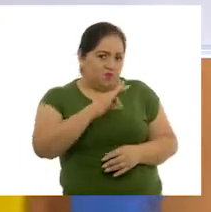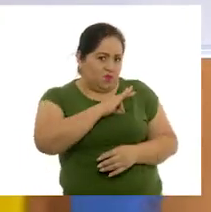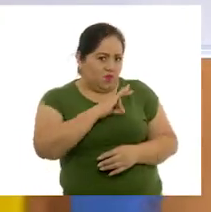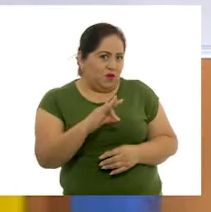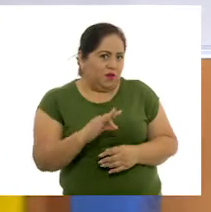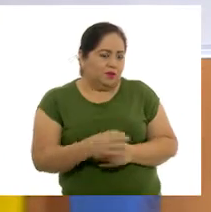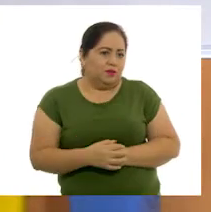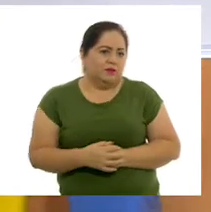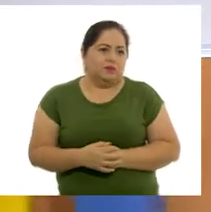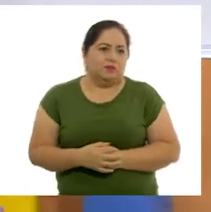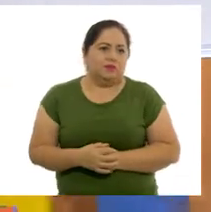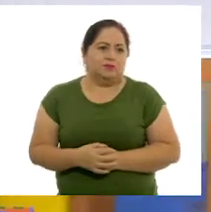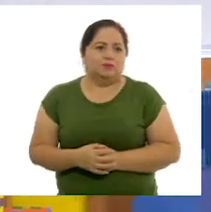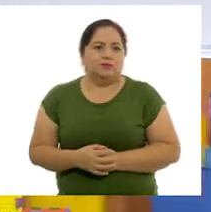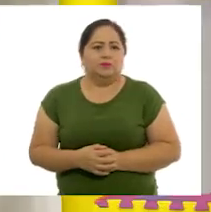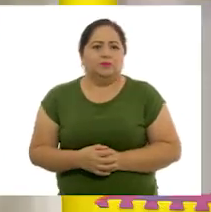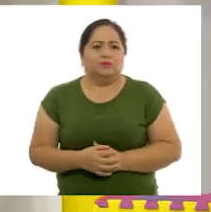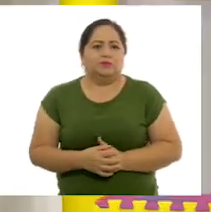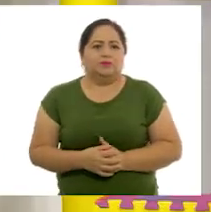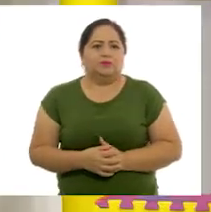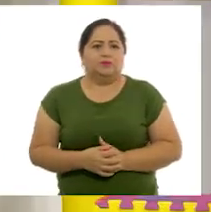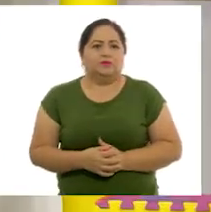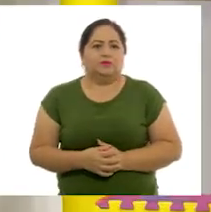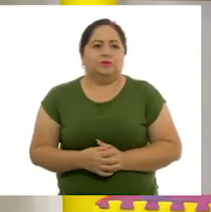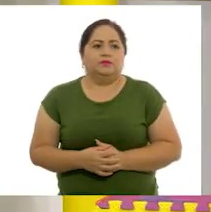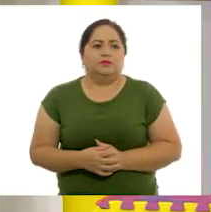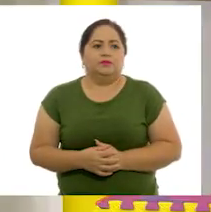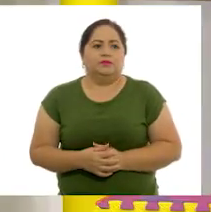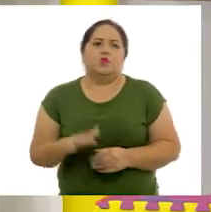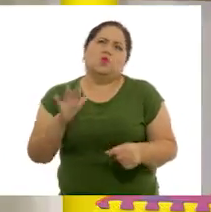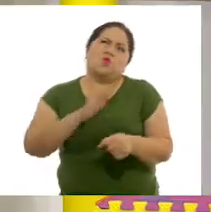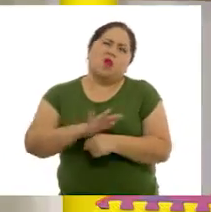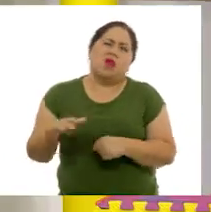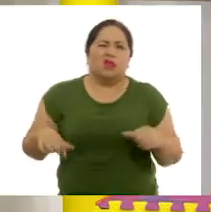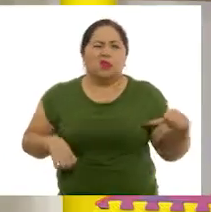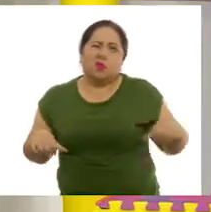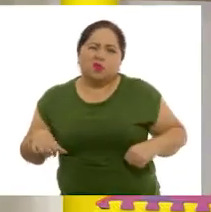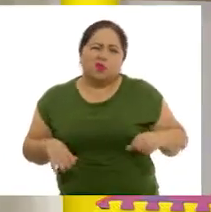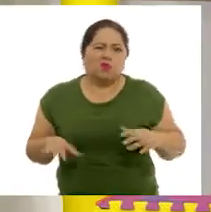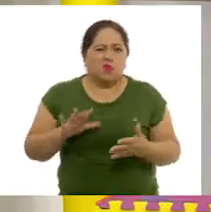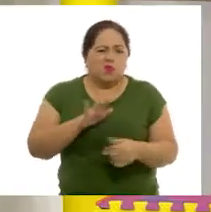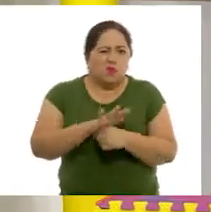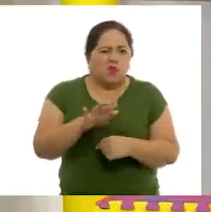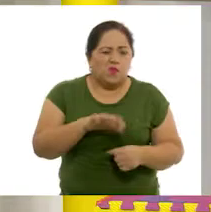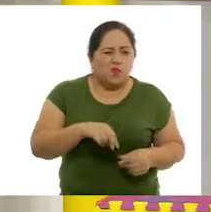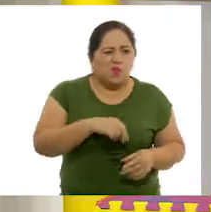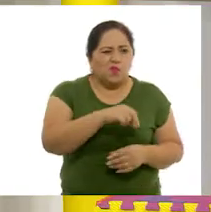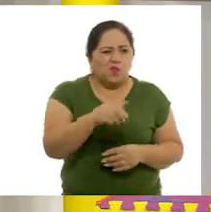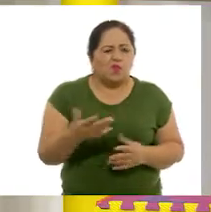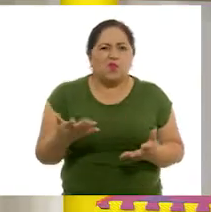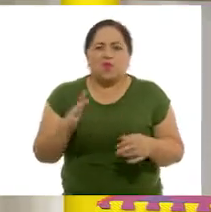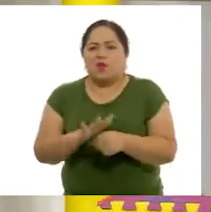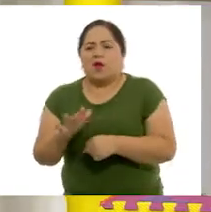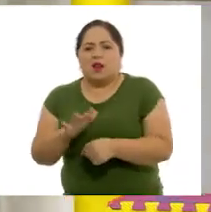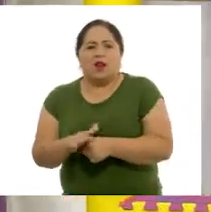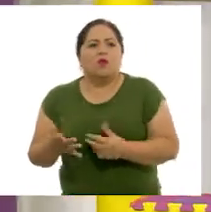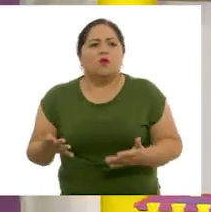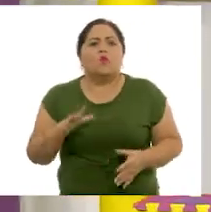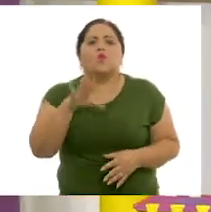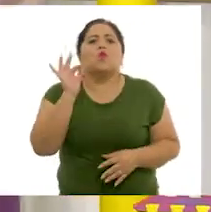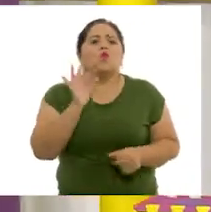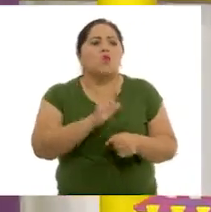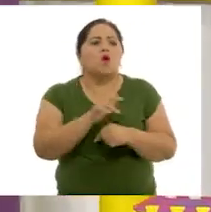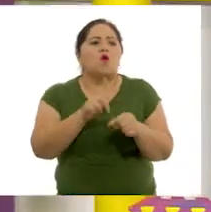trayectoria? Muy bien. ¿Qué actividades hacen las mamás? Mientras piensas eso, ¿qué te parece? ¿Cuál